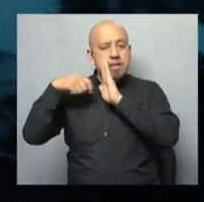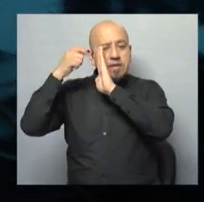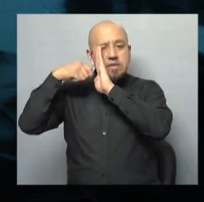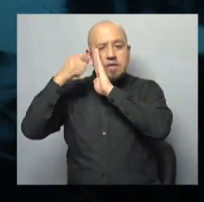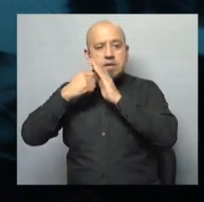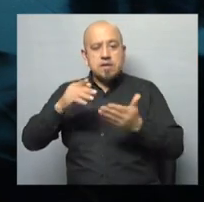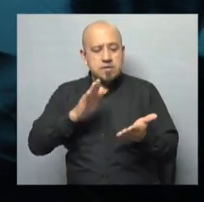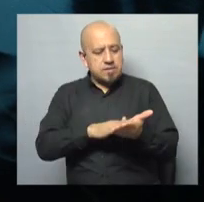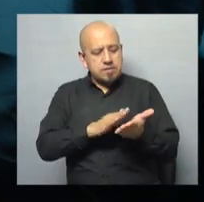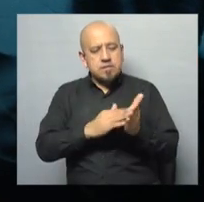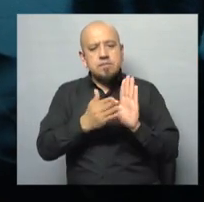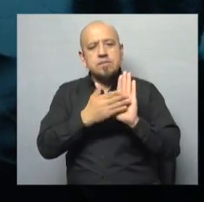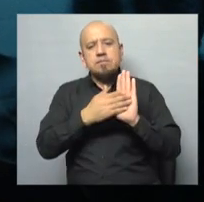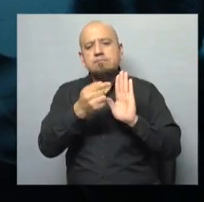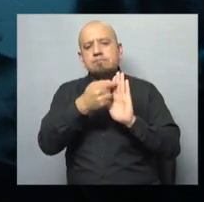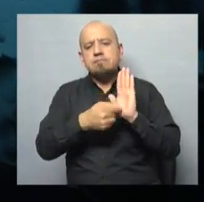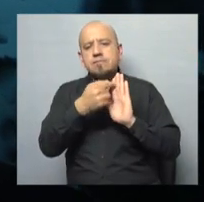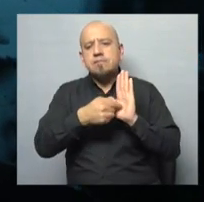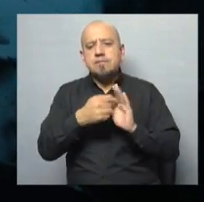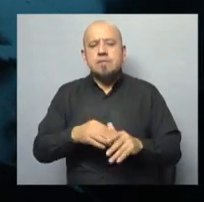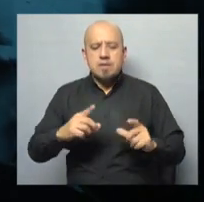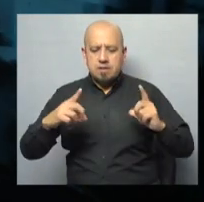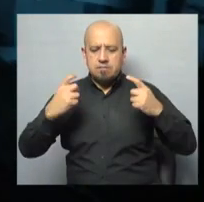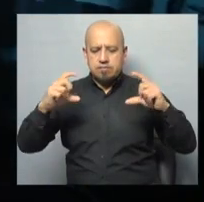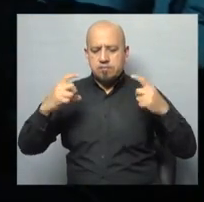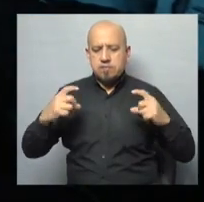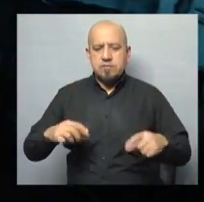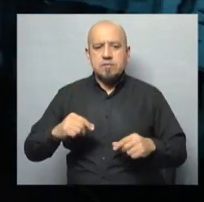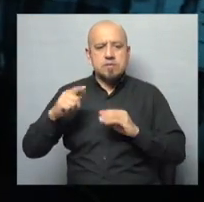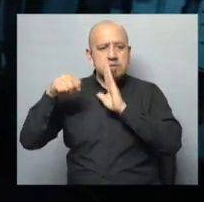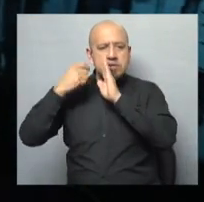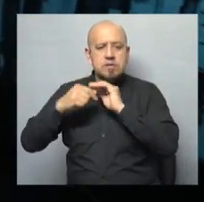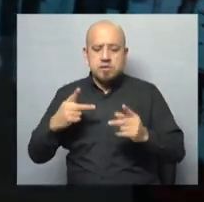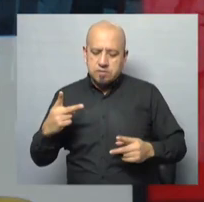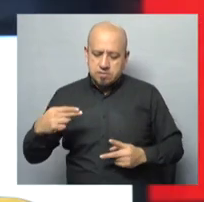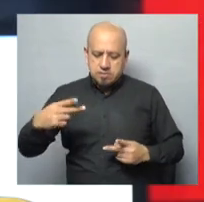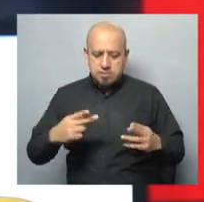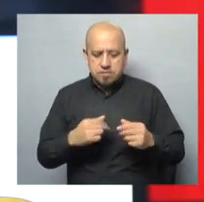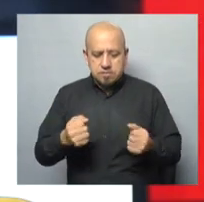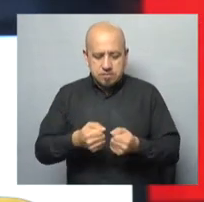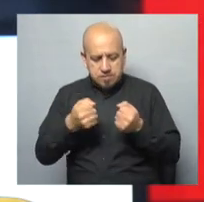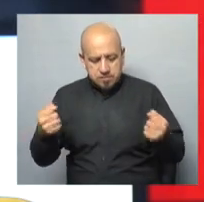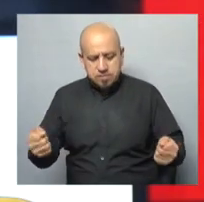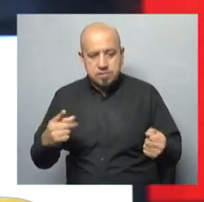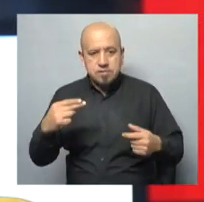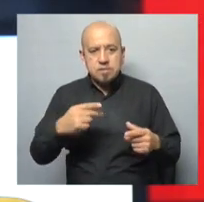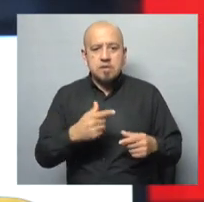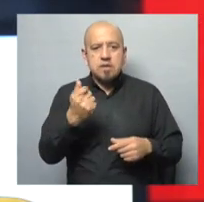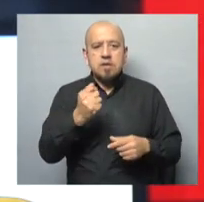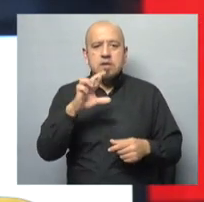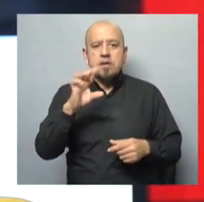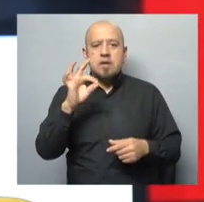que eran la mayor parte cada día más no había otros críticos yo recordaba crítica de cine caricaturas de arousa y los crucigramas